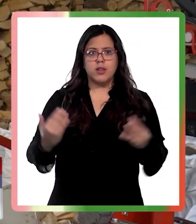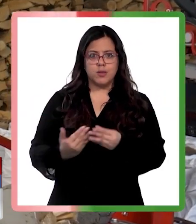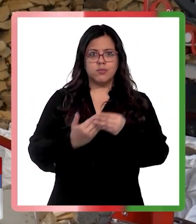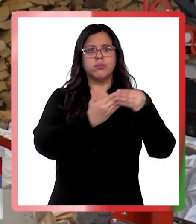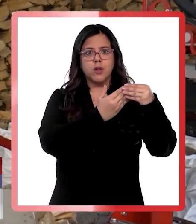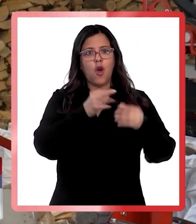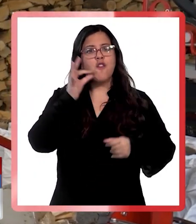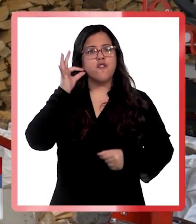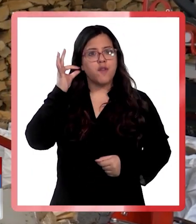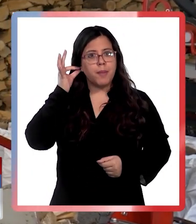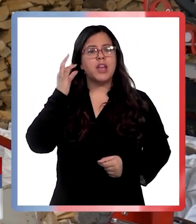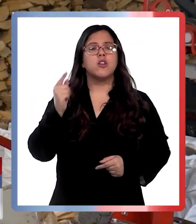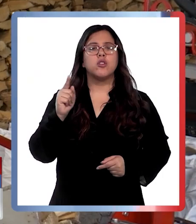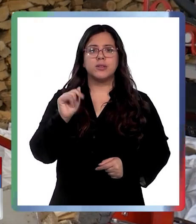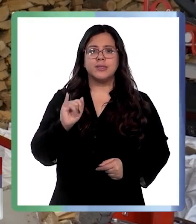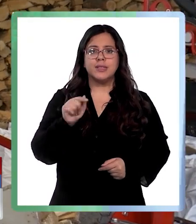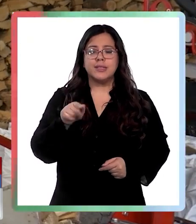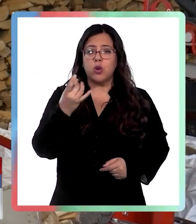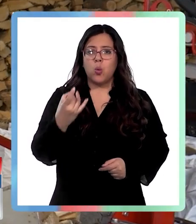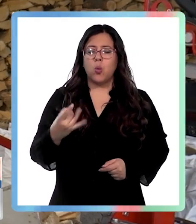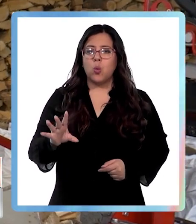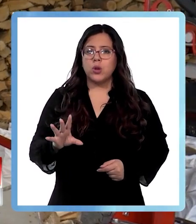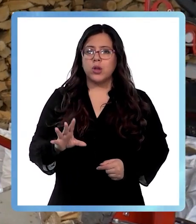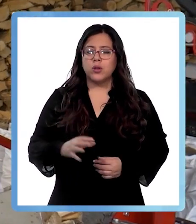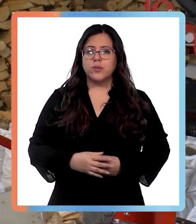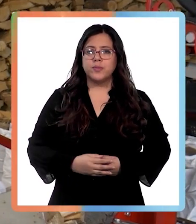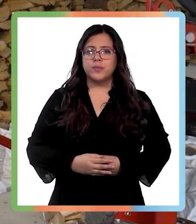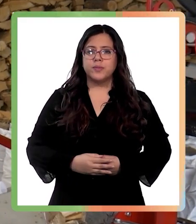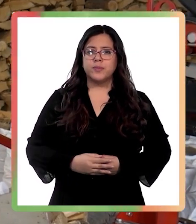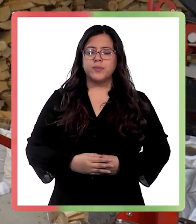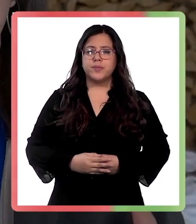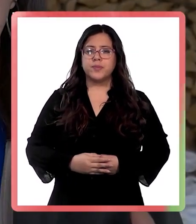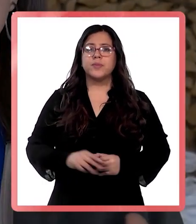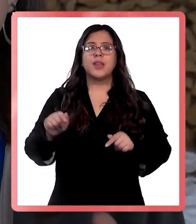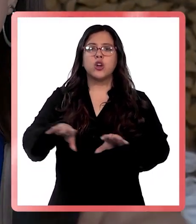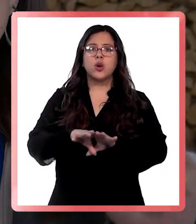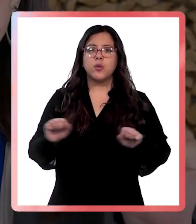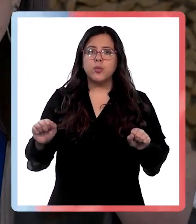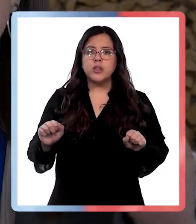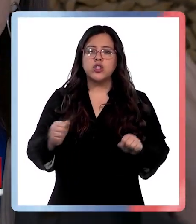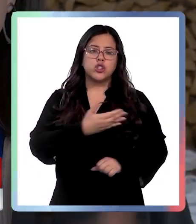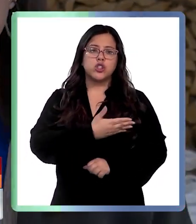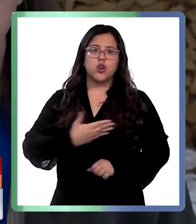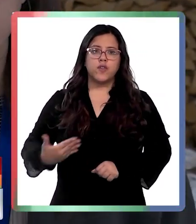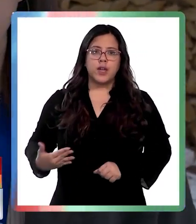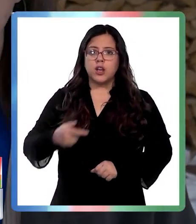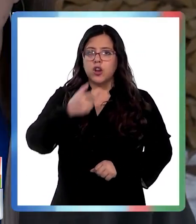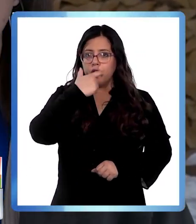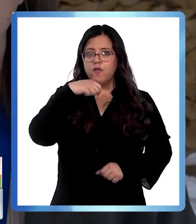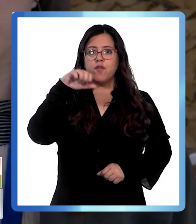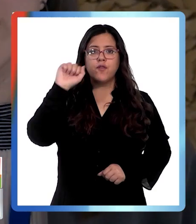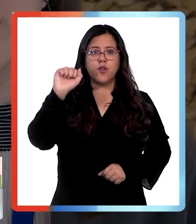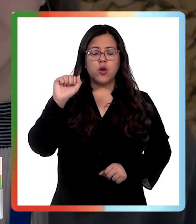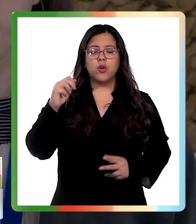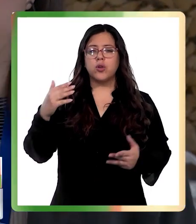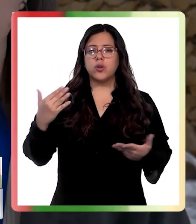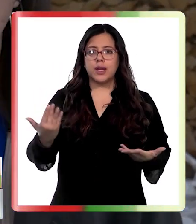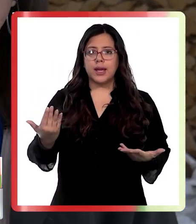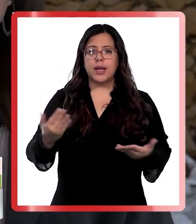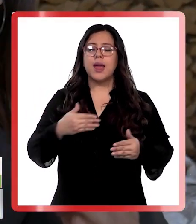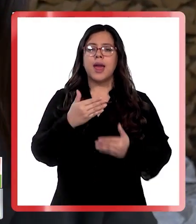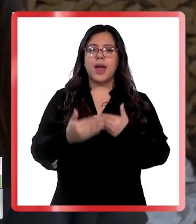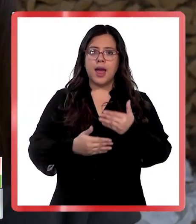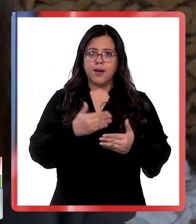es algo bien único que tiene como sector. El compromiso de gobierno del presidente Gabriel Boric es